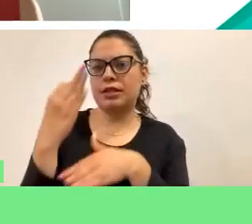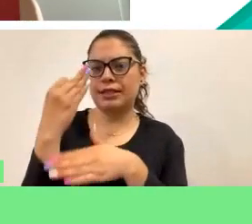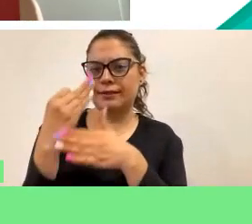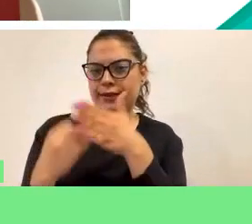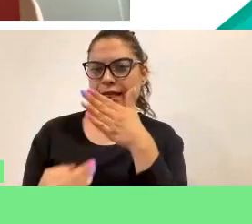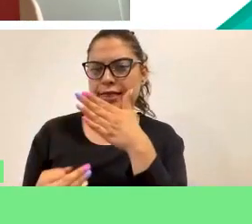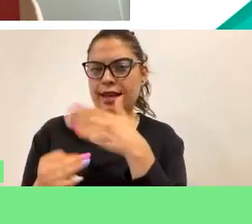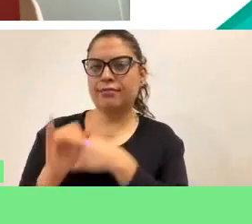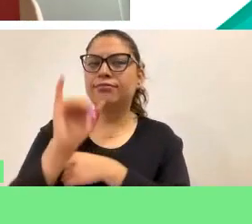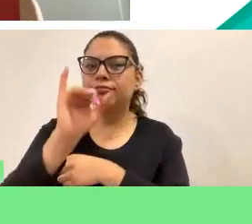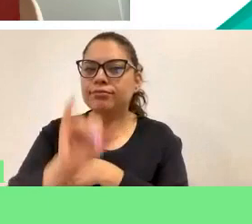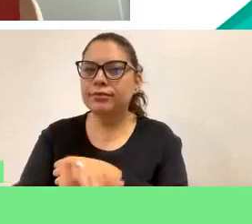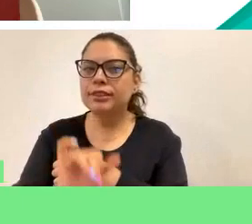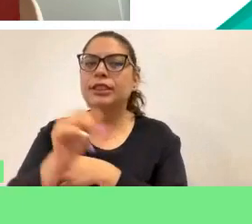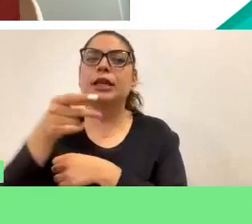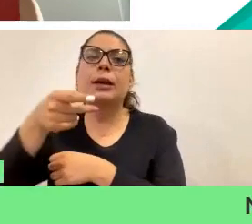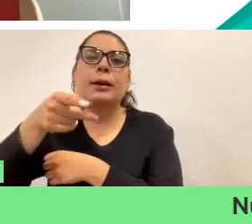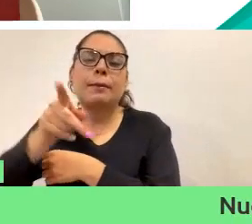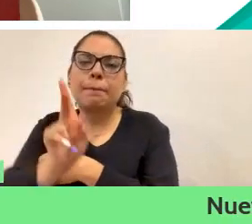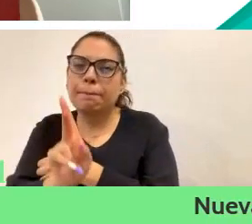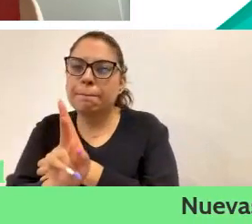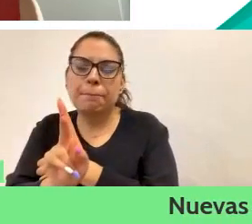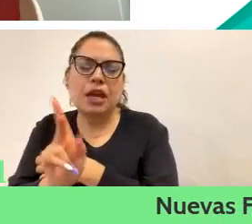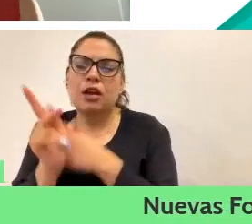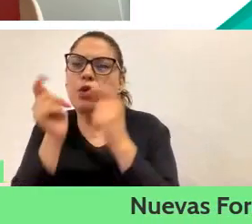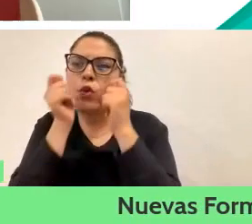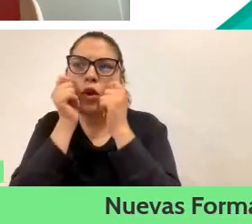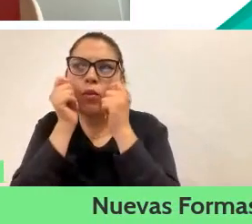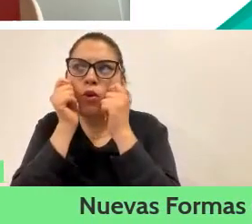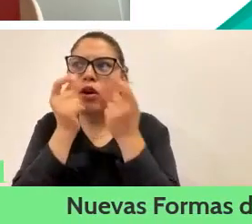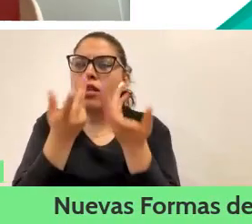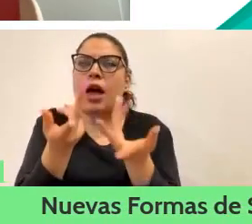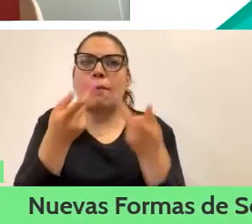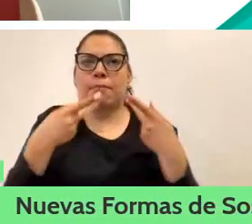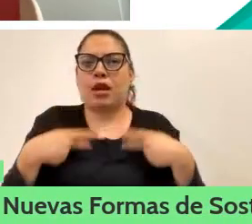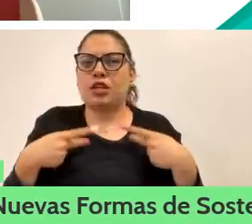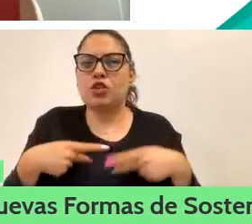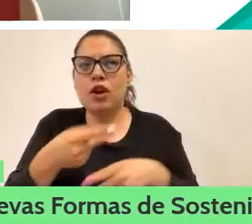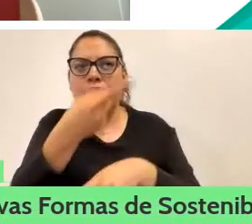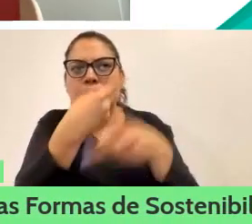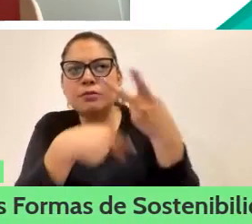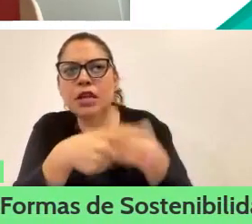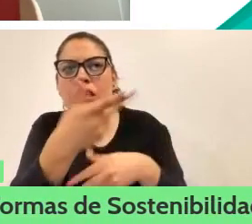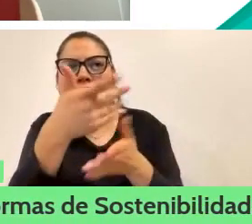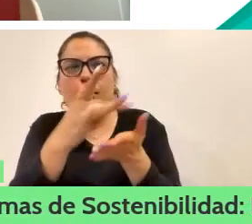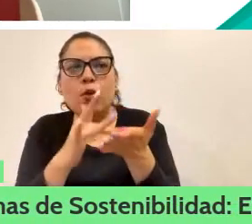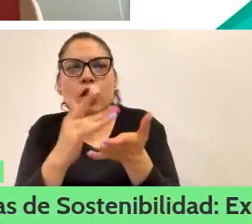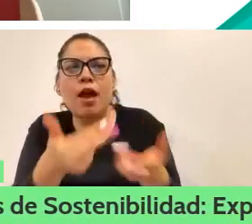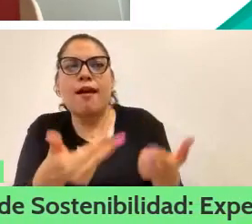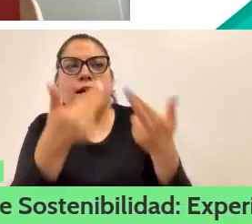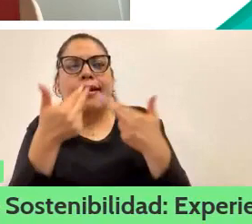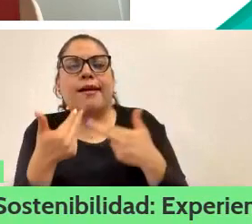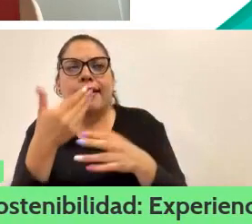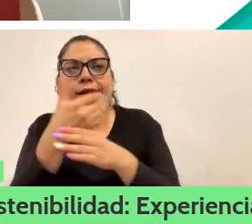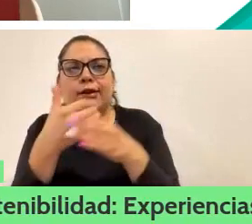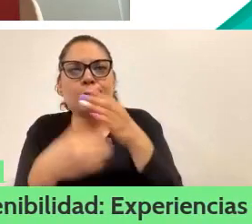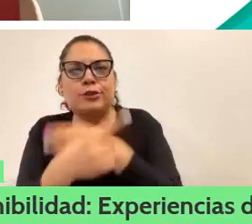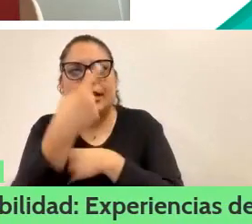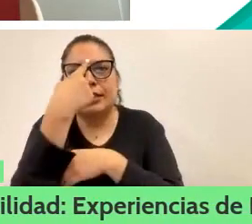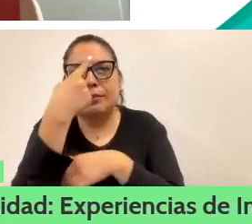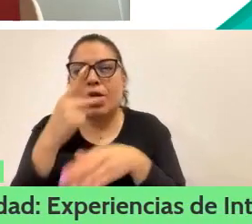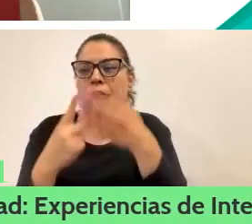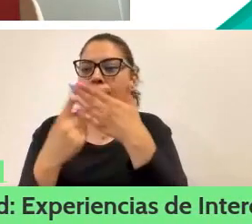ceden, por ejemplo, para incluir más productos en la caja y que a nosotros no nos aumente los costes de producción. Pues hay que buscar la manera.